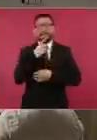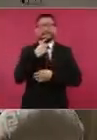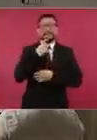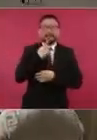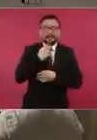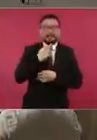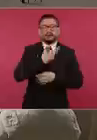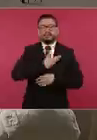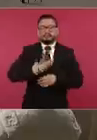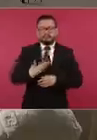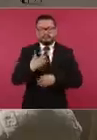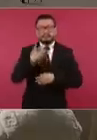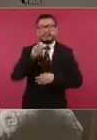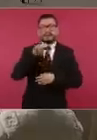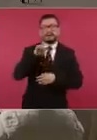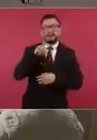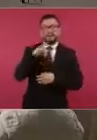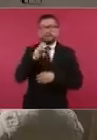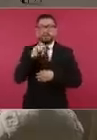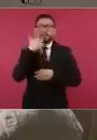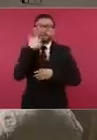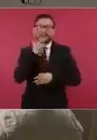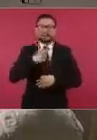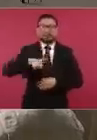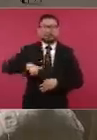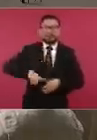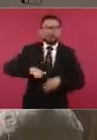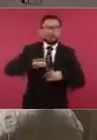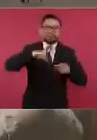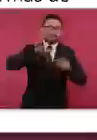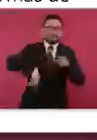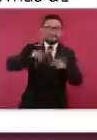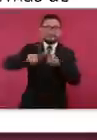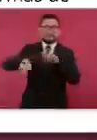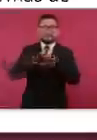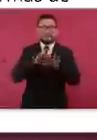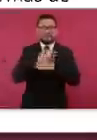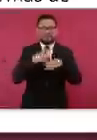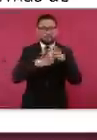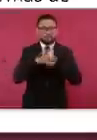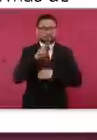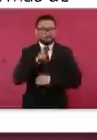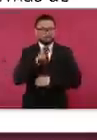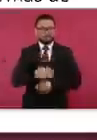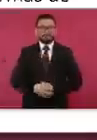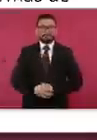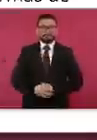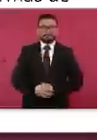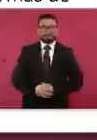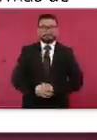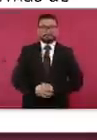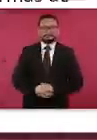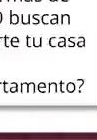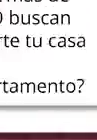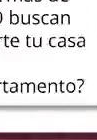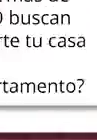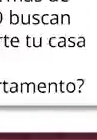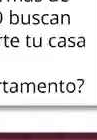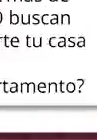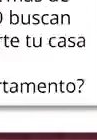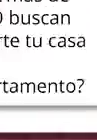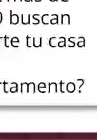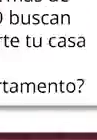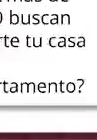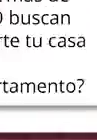Manuel López Obrador quiere eliminar la propiedad privada y expropiar las casas de las familias, lo cual es